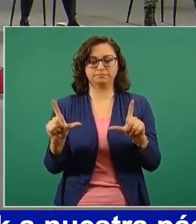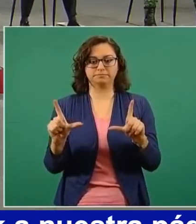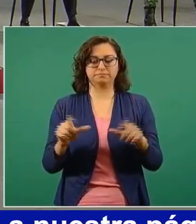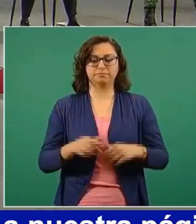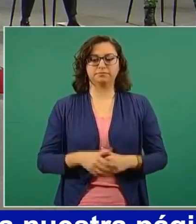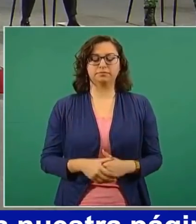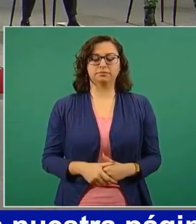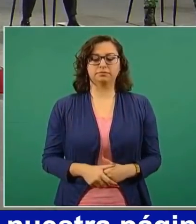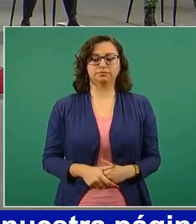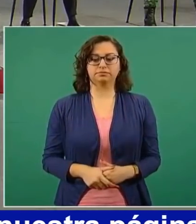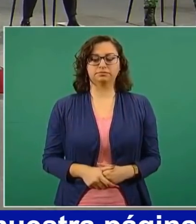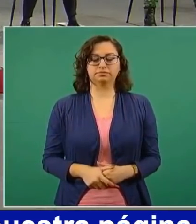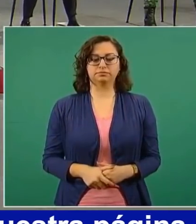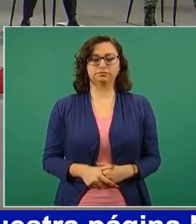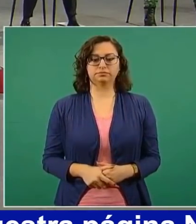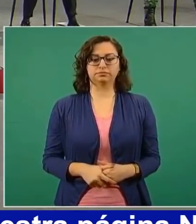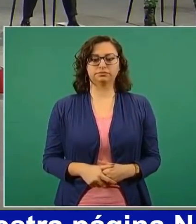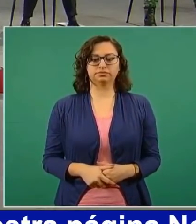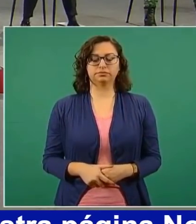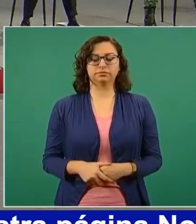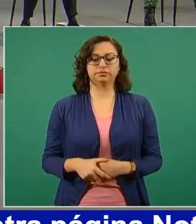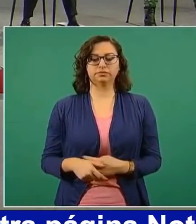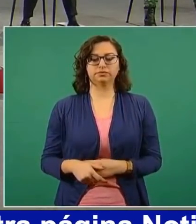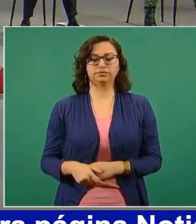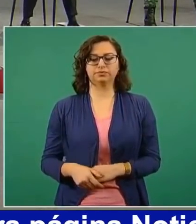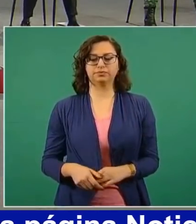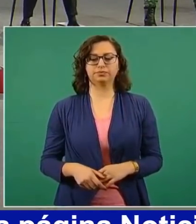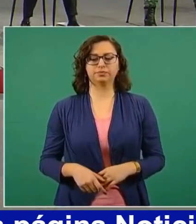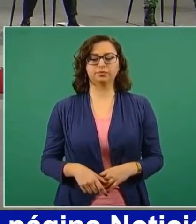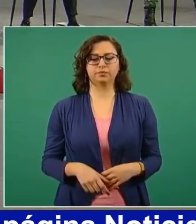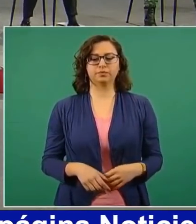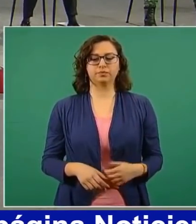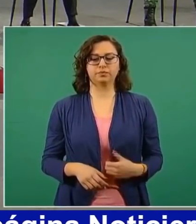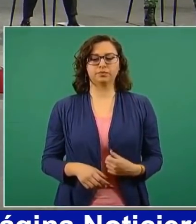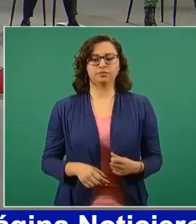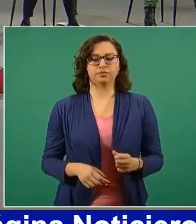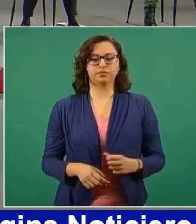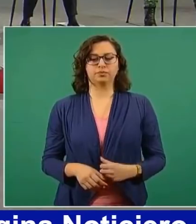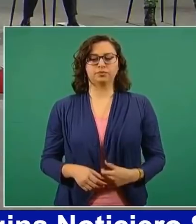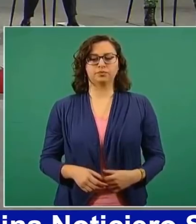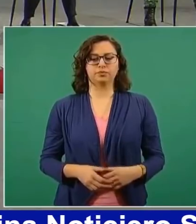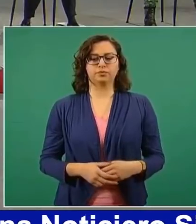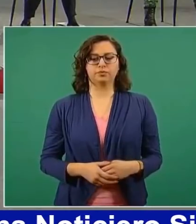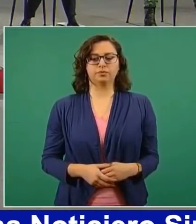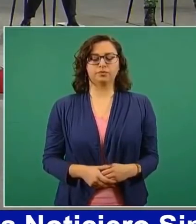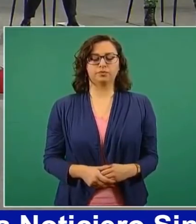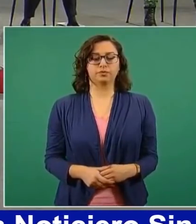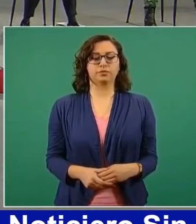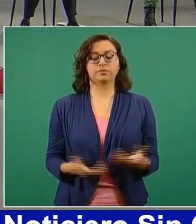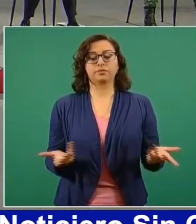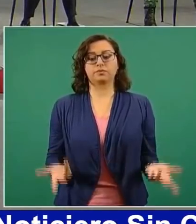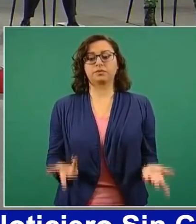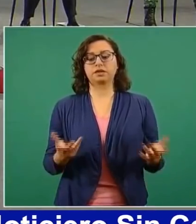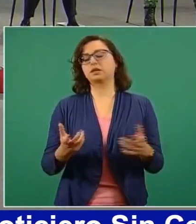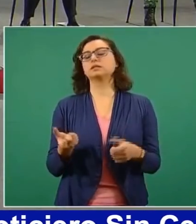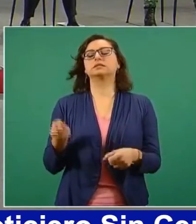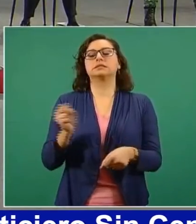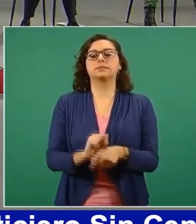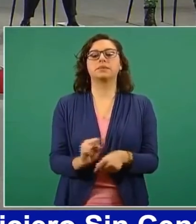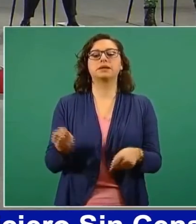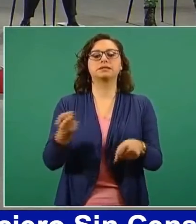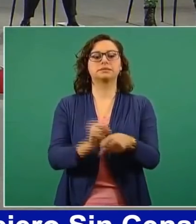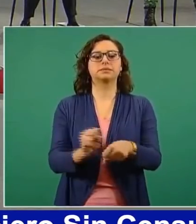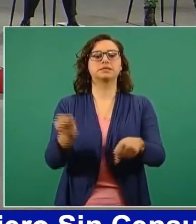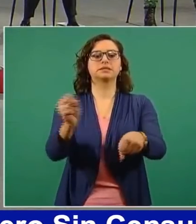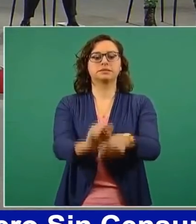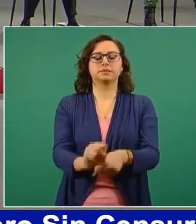las 10 estatales específicas. Esta es la curva epidémica de agregación semanal, pero que actualizamos todos los